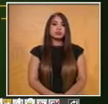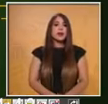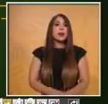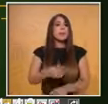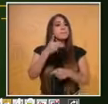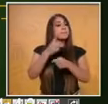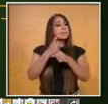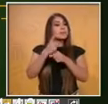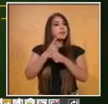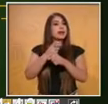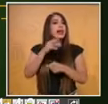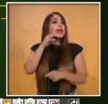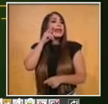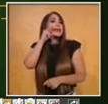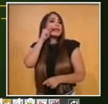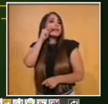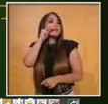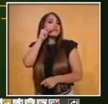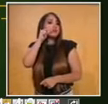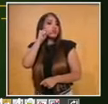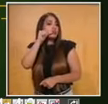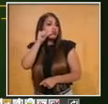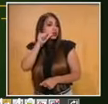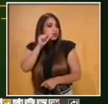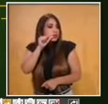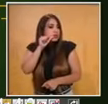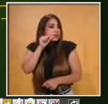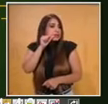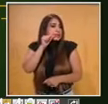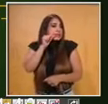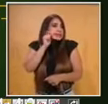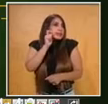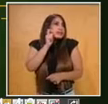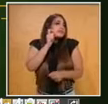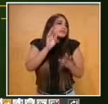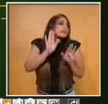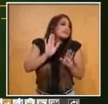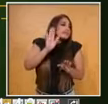es ácido, como chocolate es...